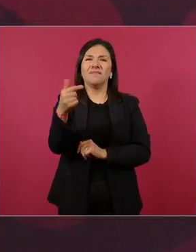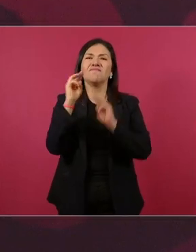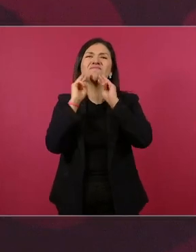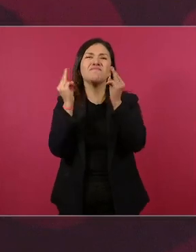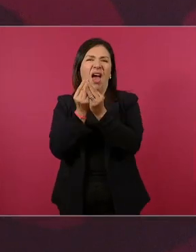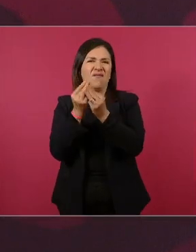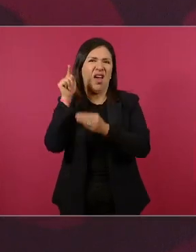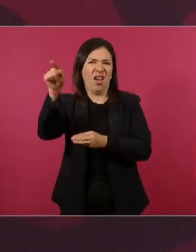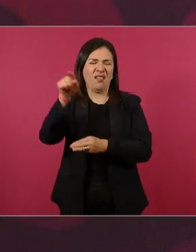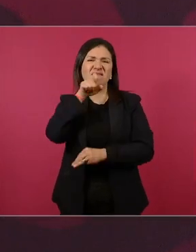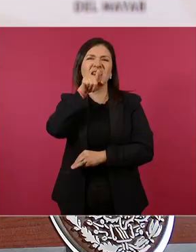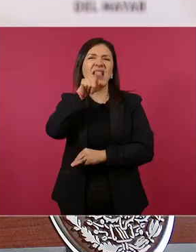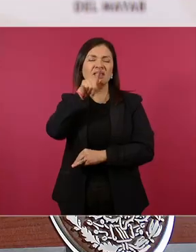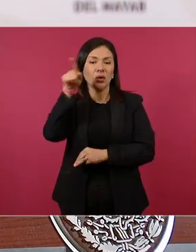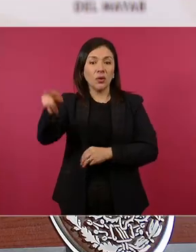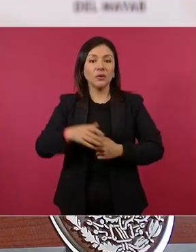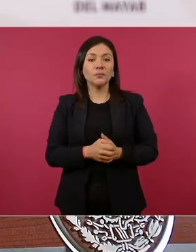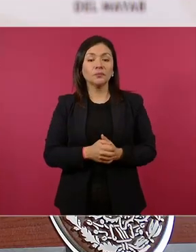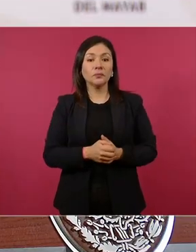Pero